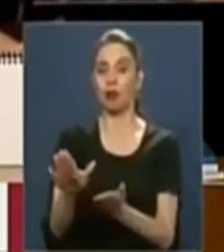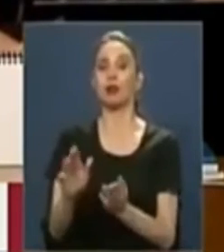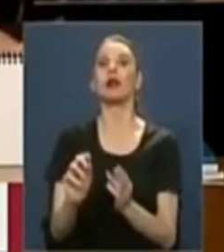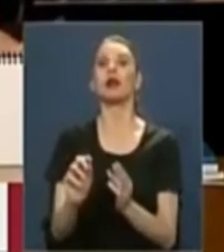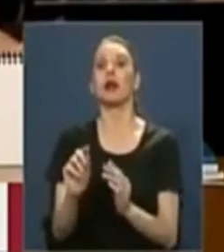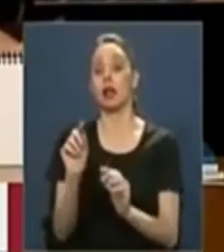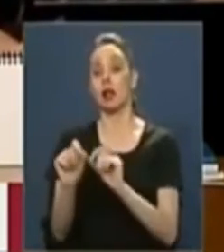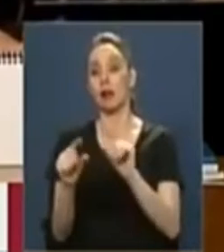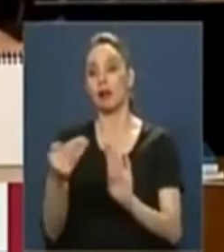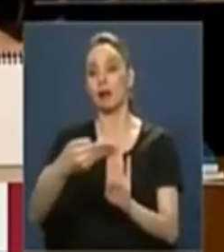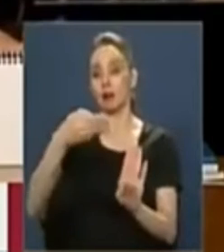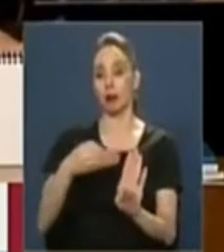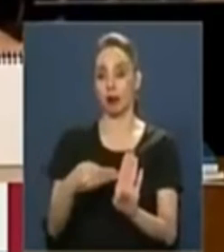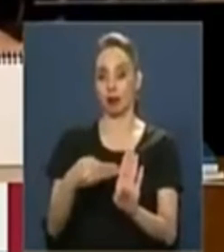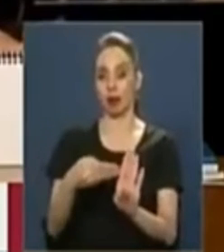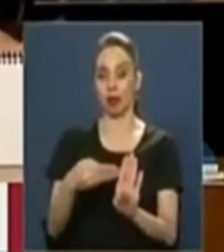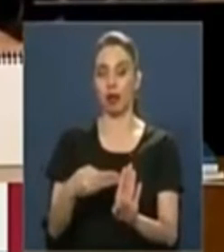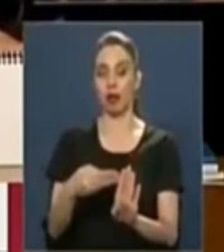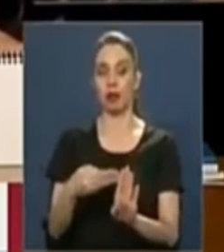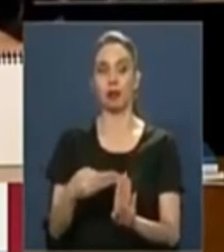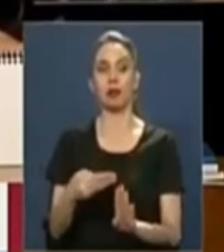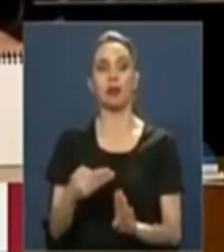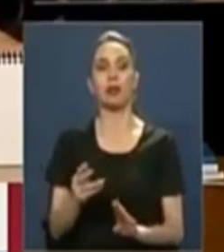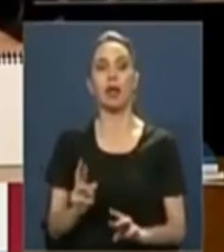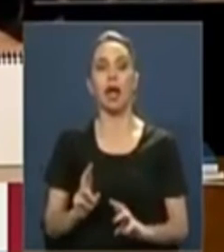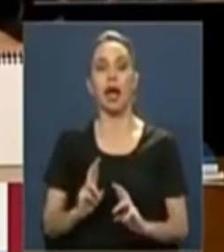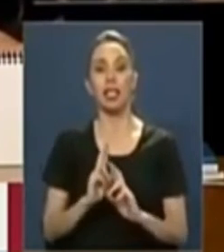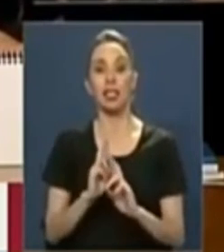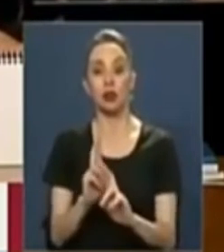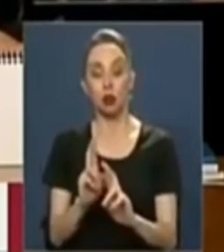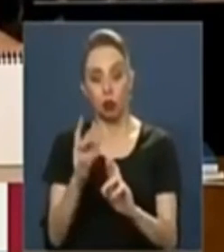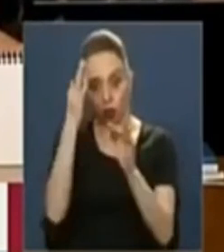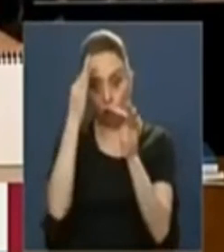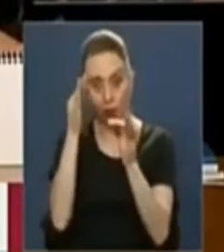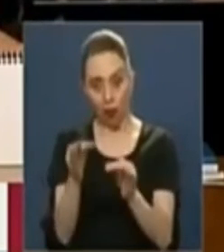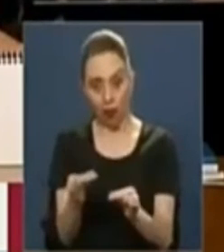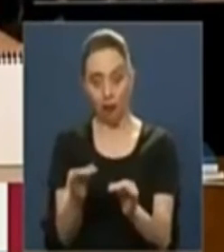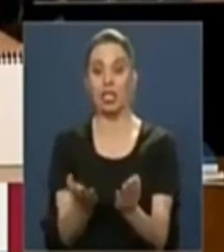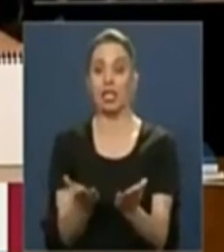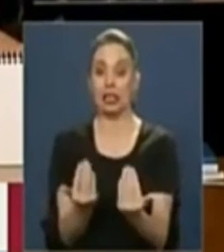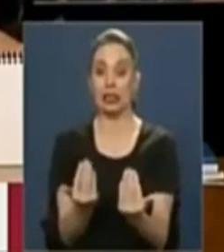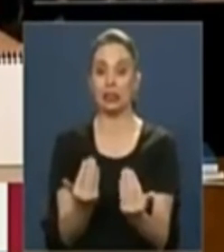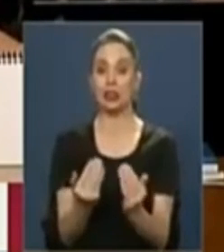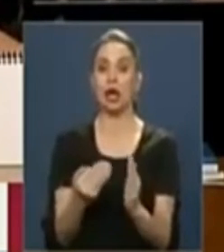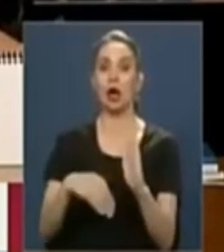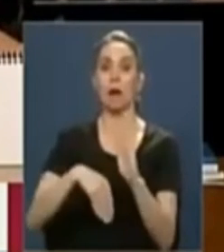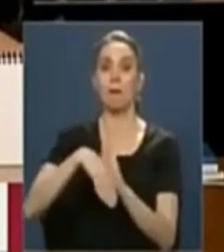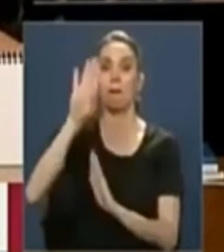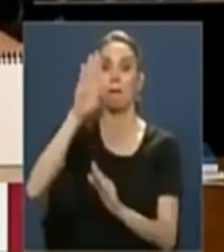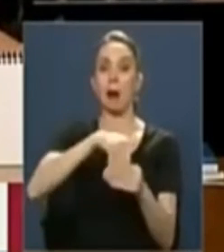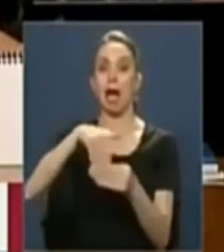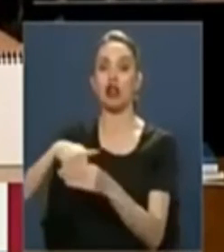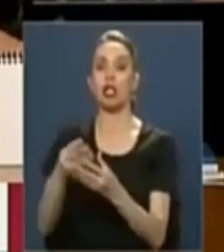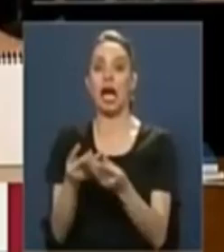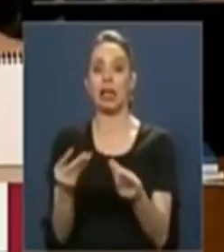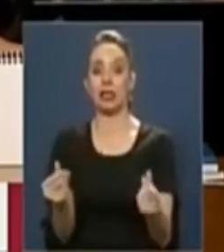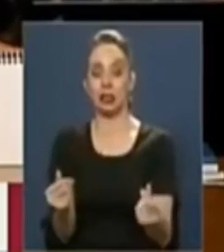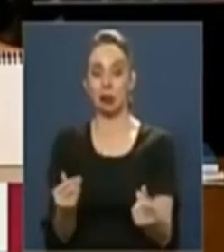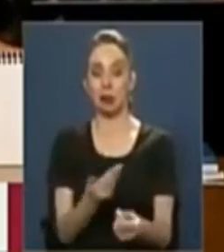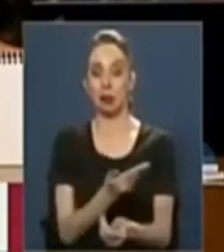cuestión previa. El resultado, para definir, requiere mayoría simple. En